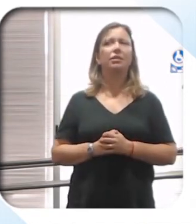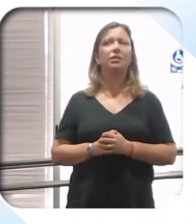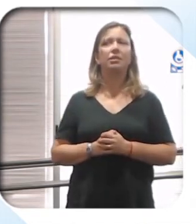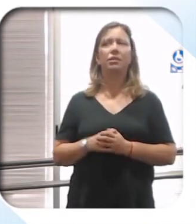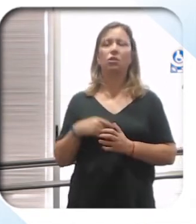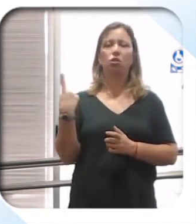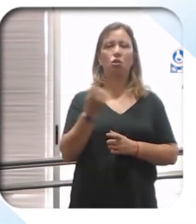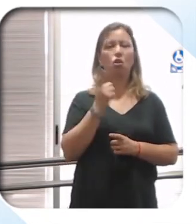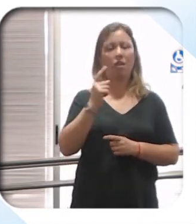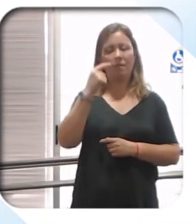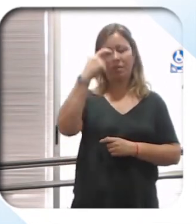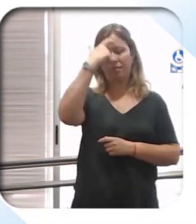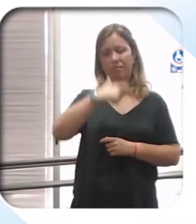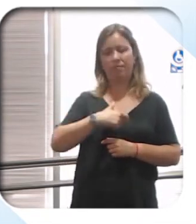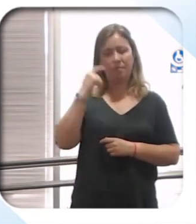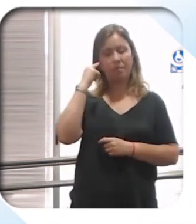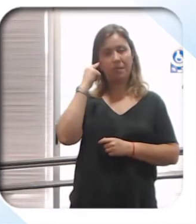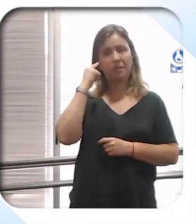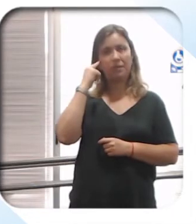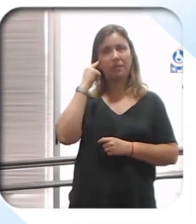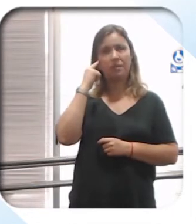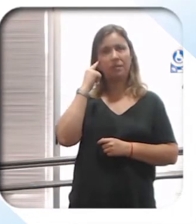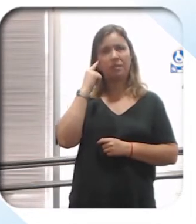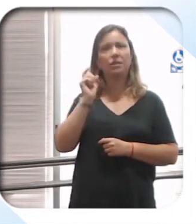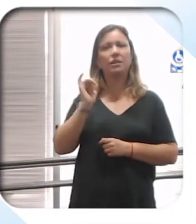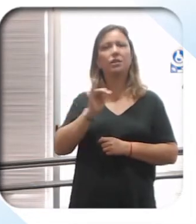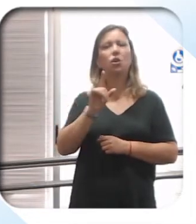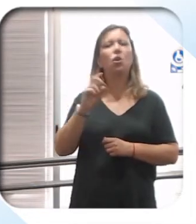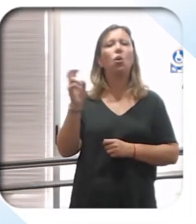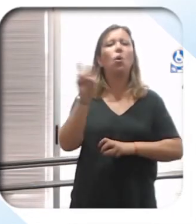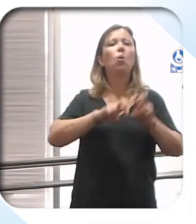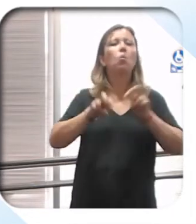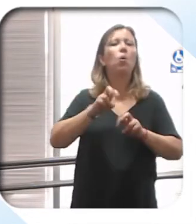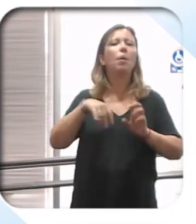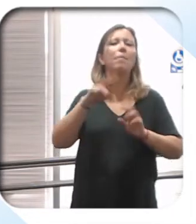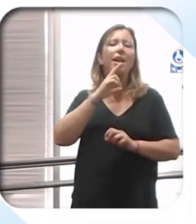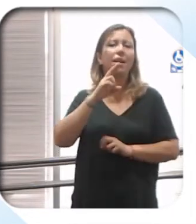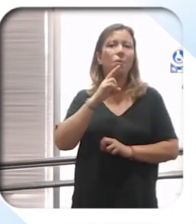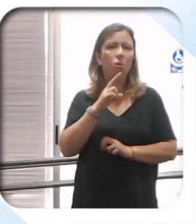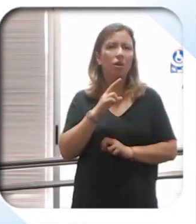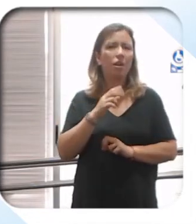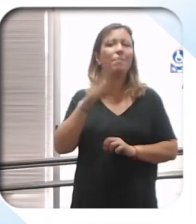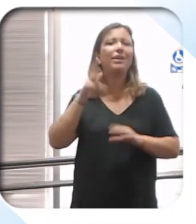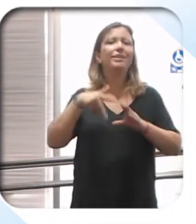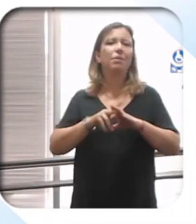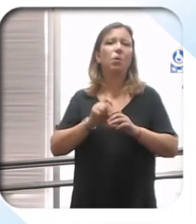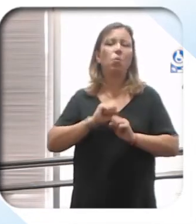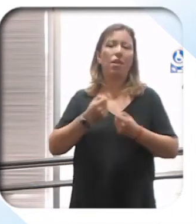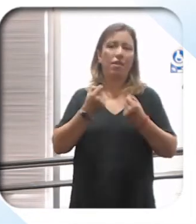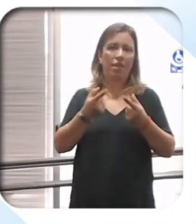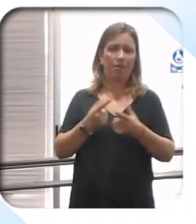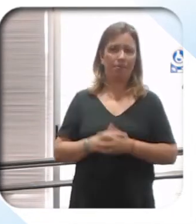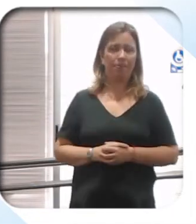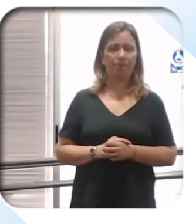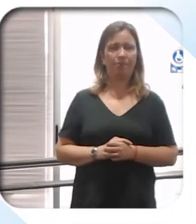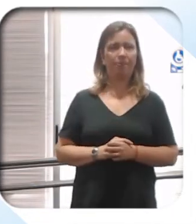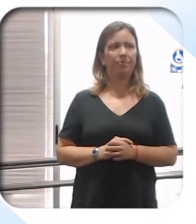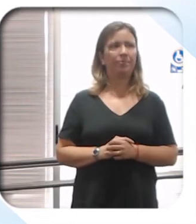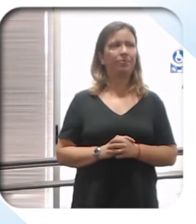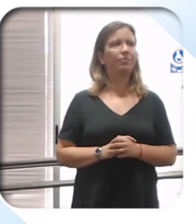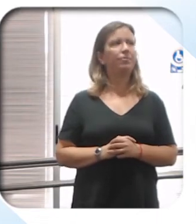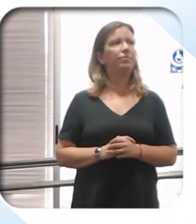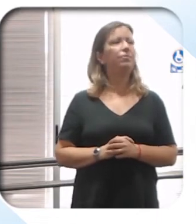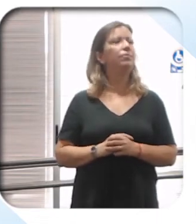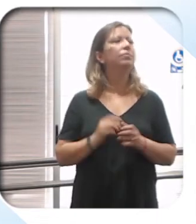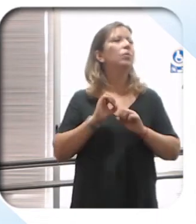una interpelación a nosotros si debemos buscar más respuestas y a tener más herramientas para dar. ¿Sí?